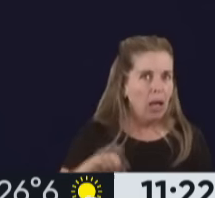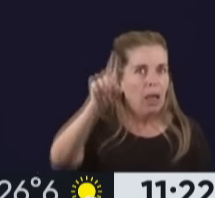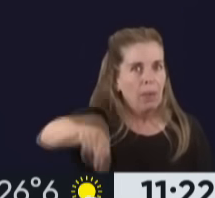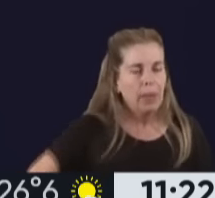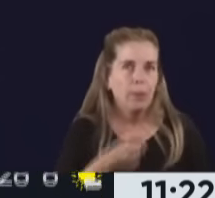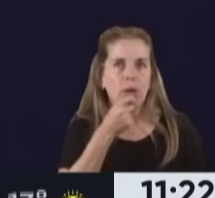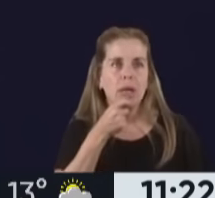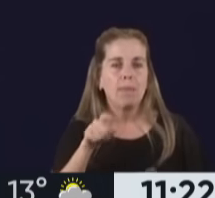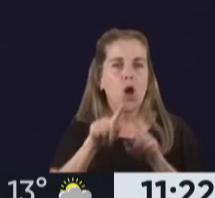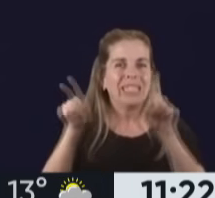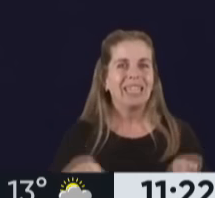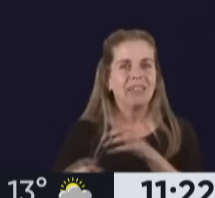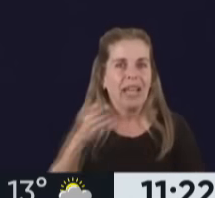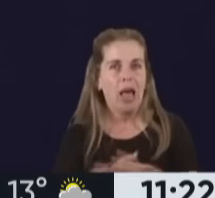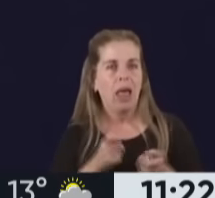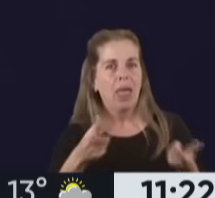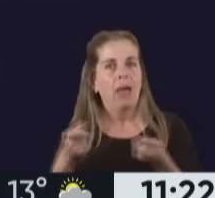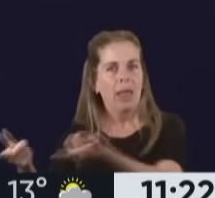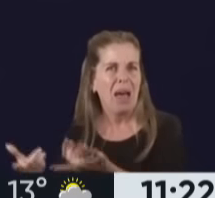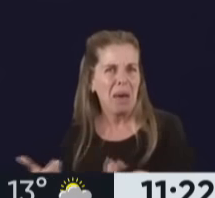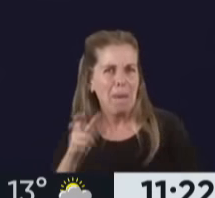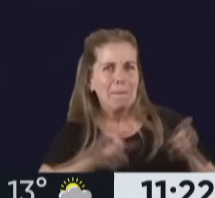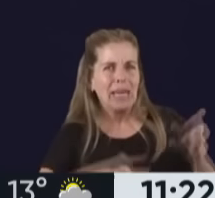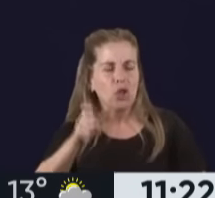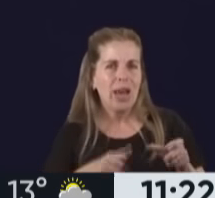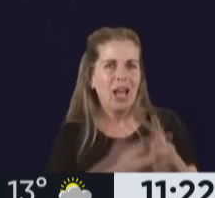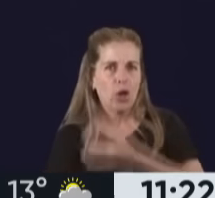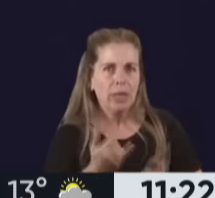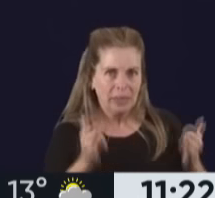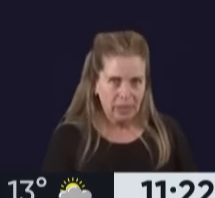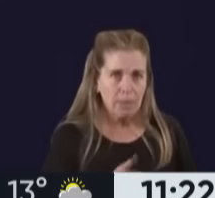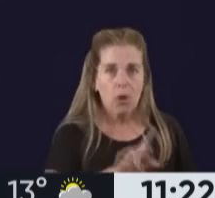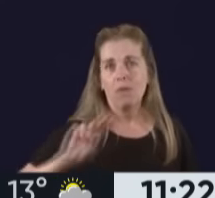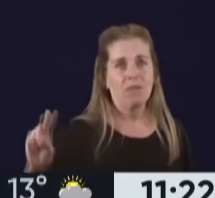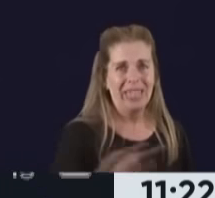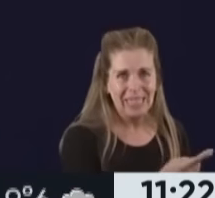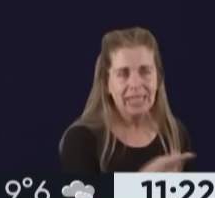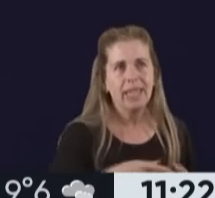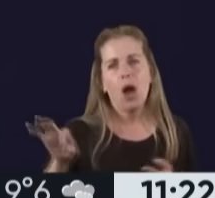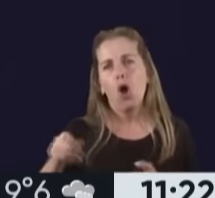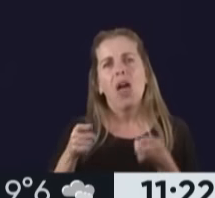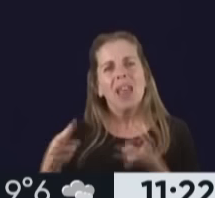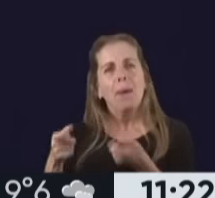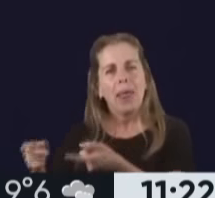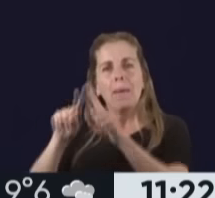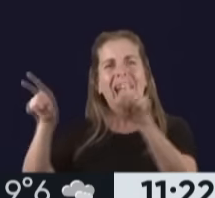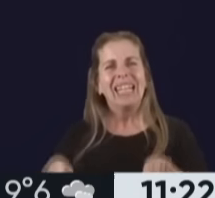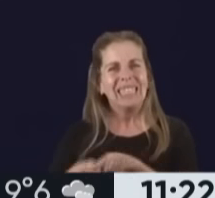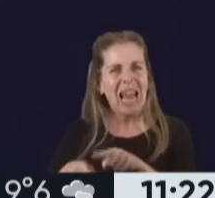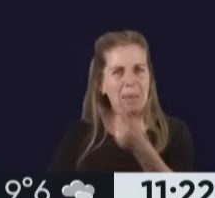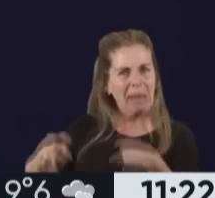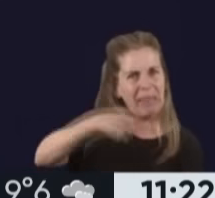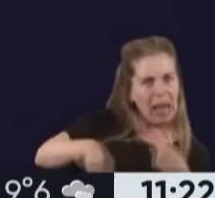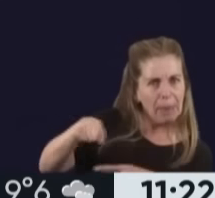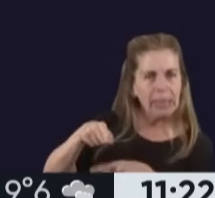personas fallecidas cuyos familiares seguían cobrando la pensión, pensiones otorgadas sin documentación válida, médicos que avalaban trámites